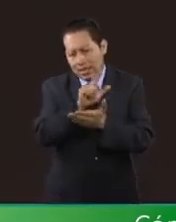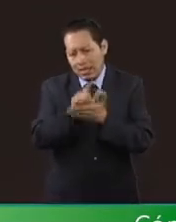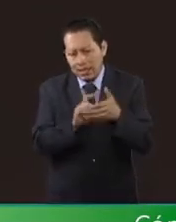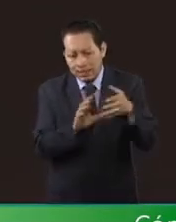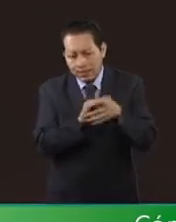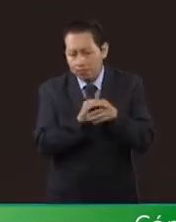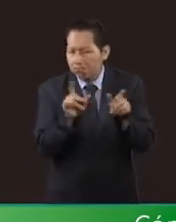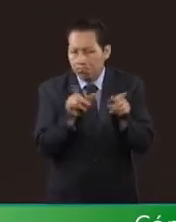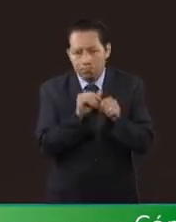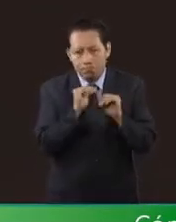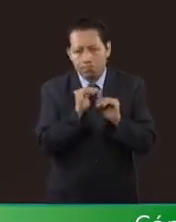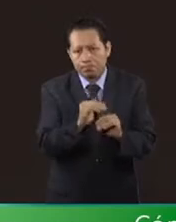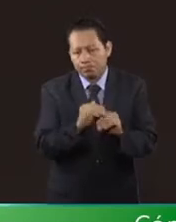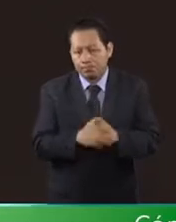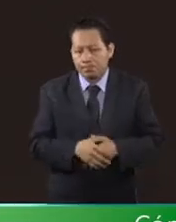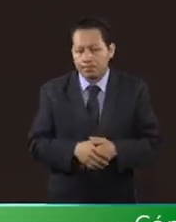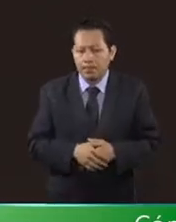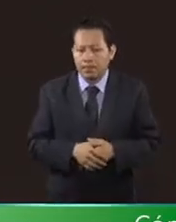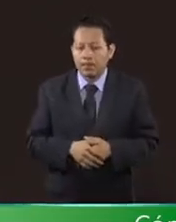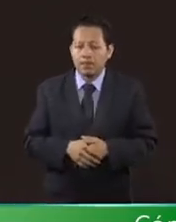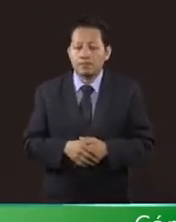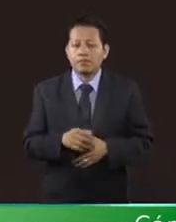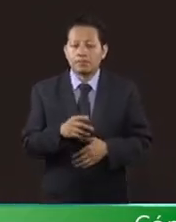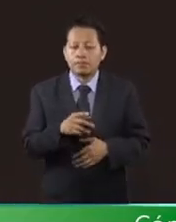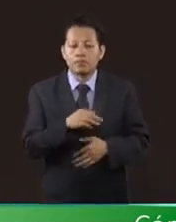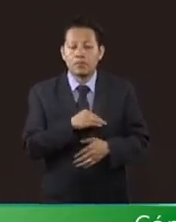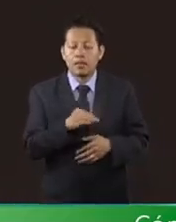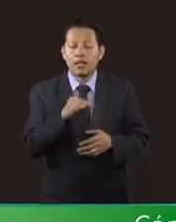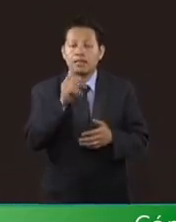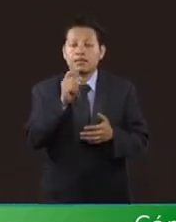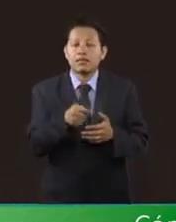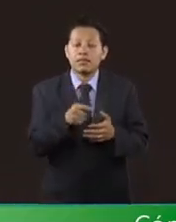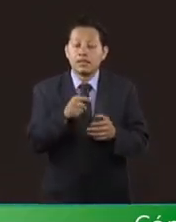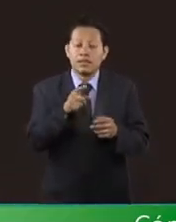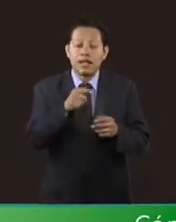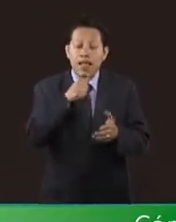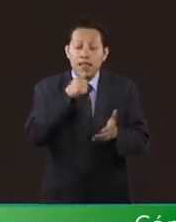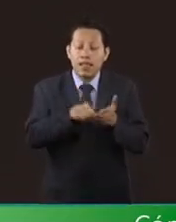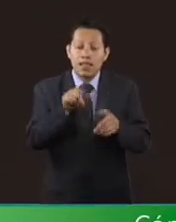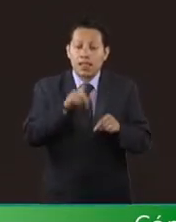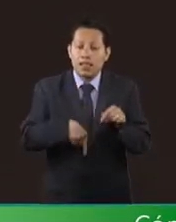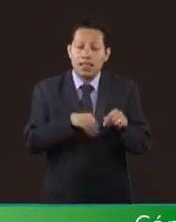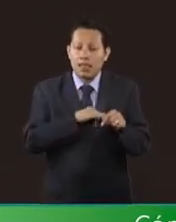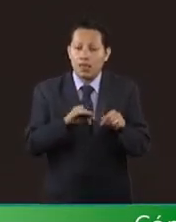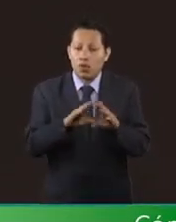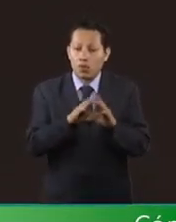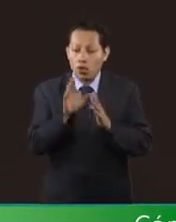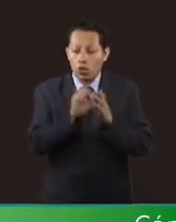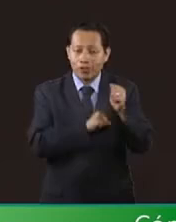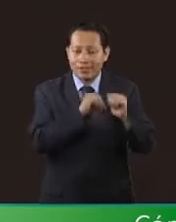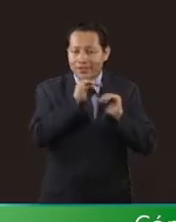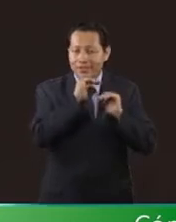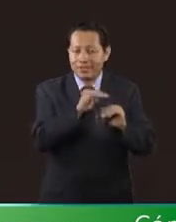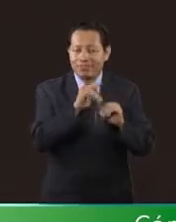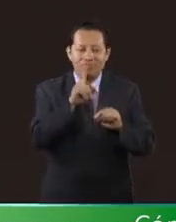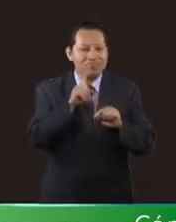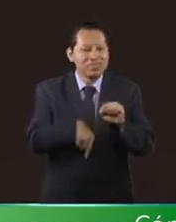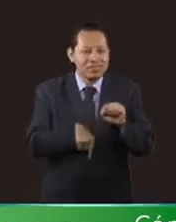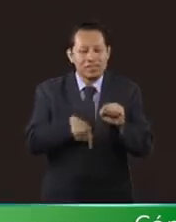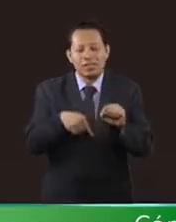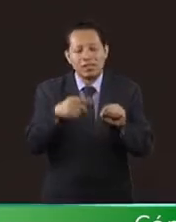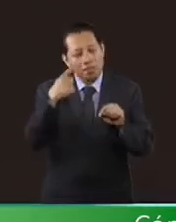de ella emanen. Suprimen de plumazo los pocos límites contenidos en la Constitución para